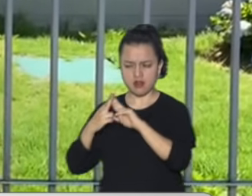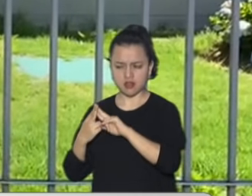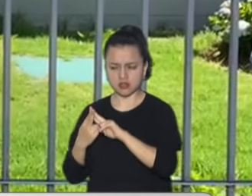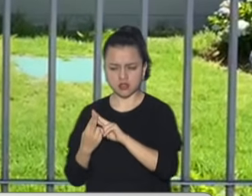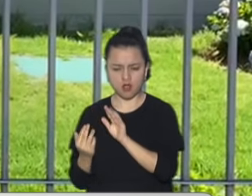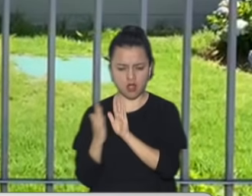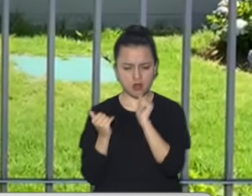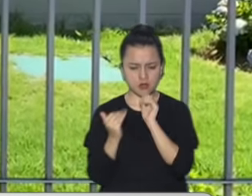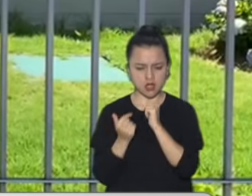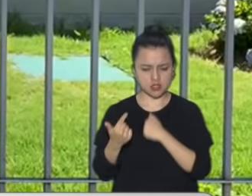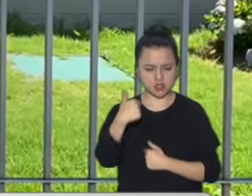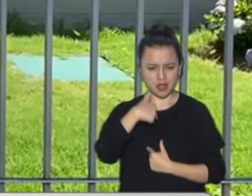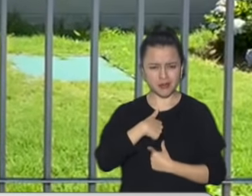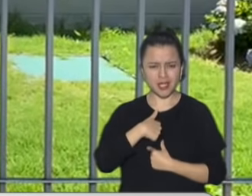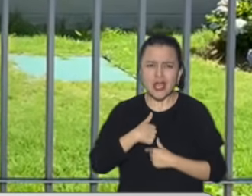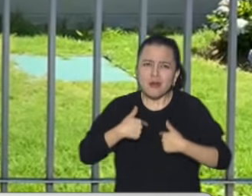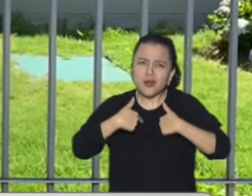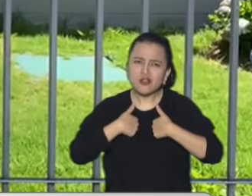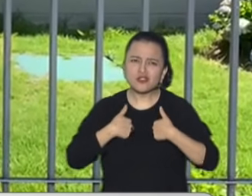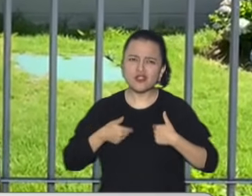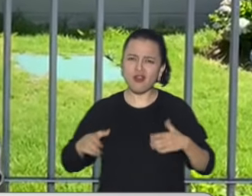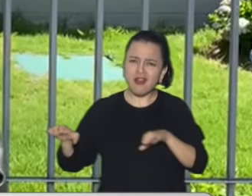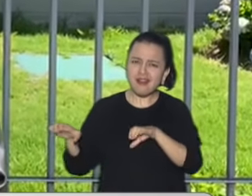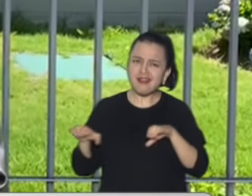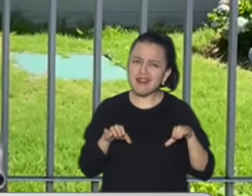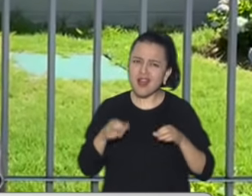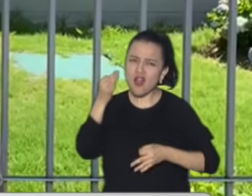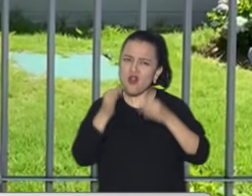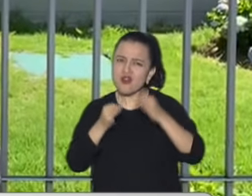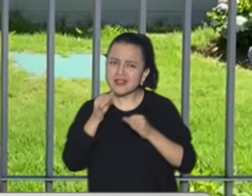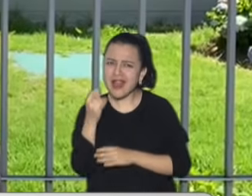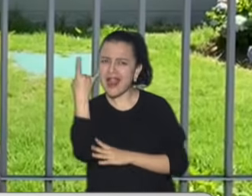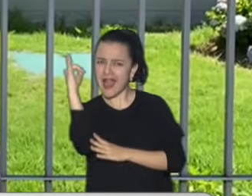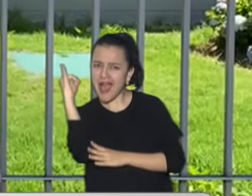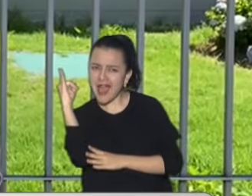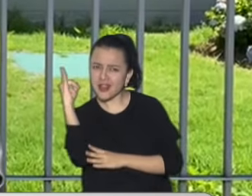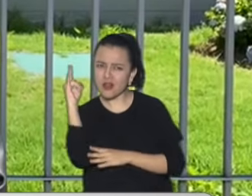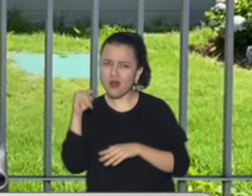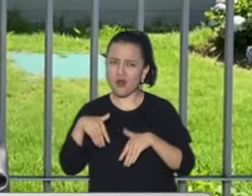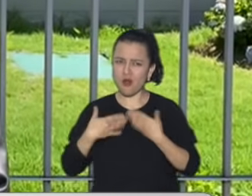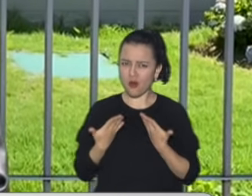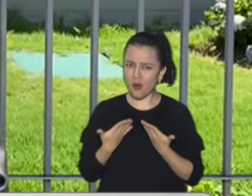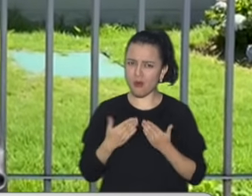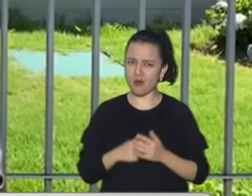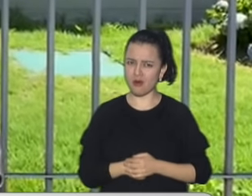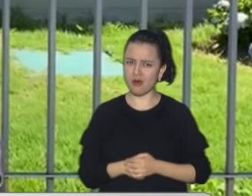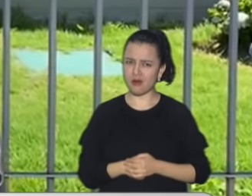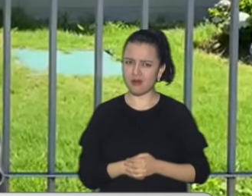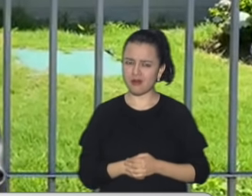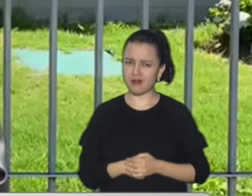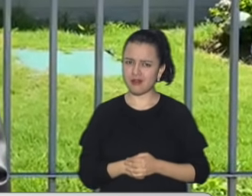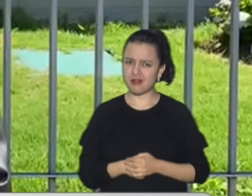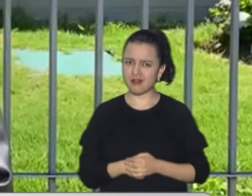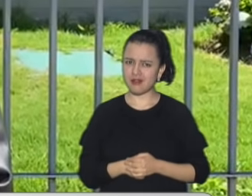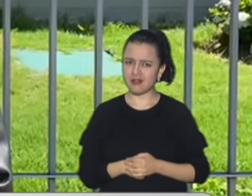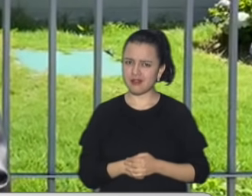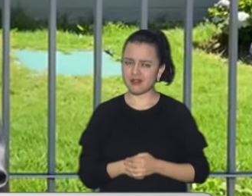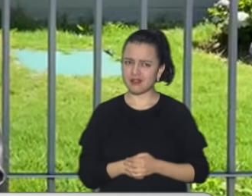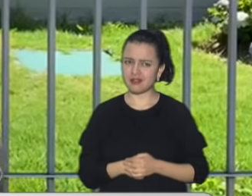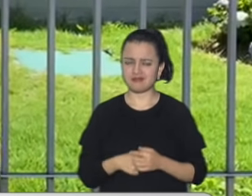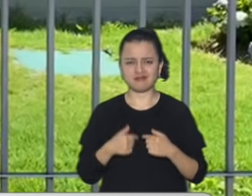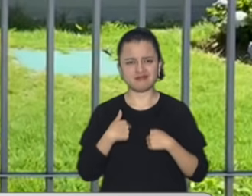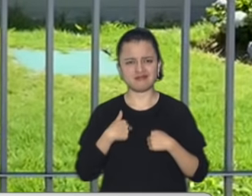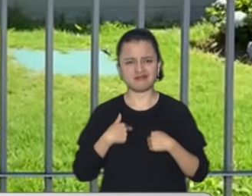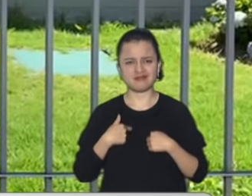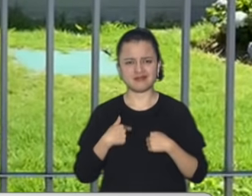si yo estuviera haciendo alguna acción judicial en contra de la estabilidad del actual alcalde de Cartagena. Igualmente me